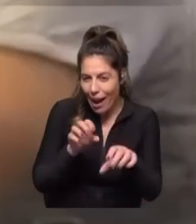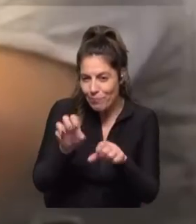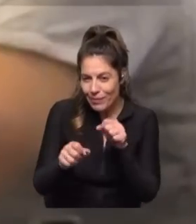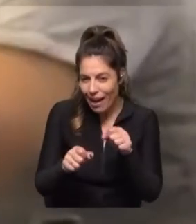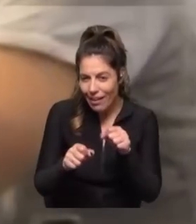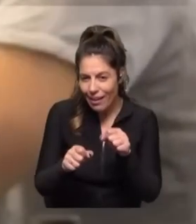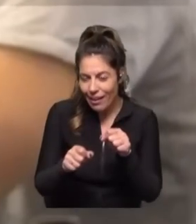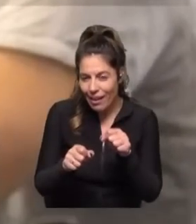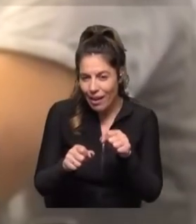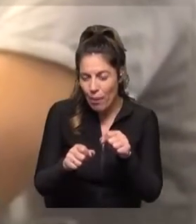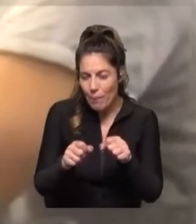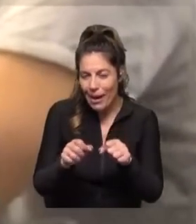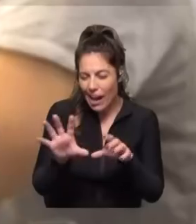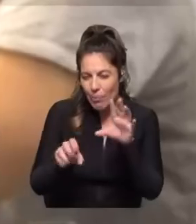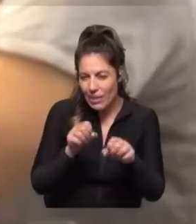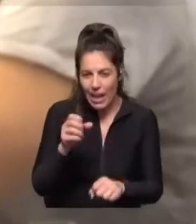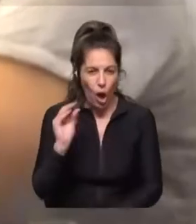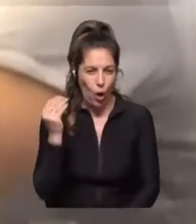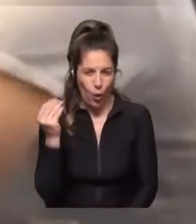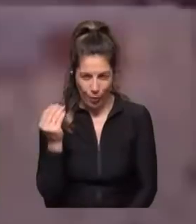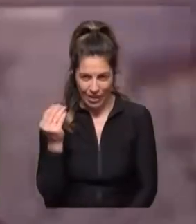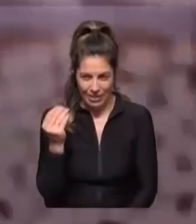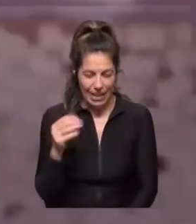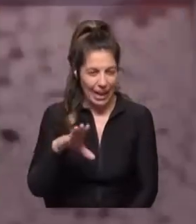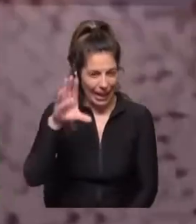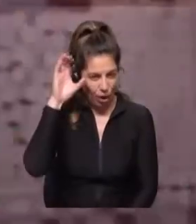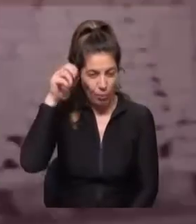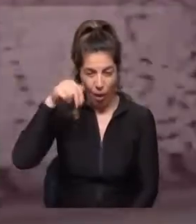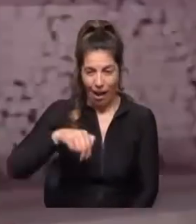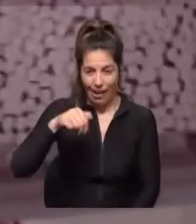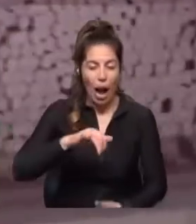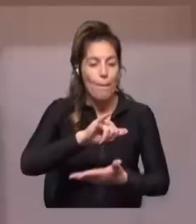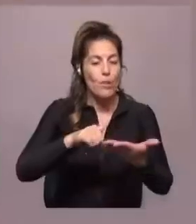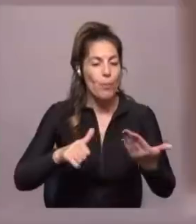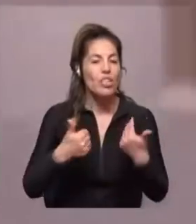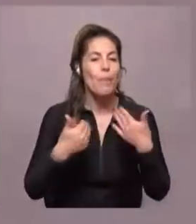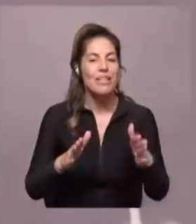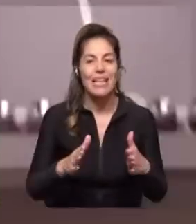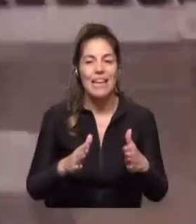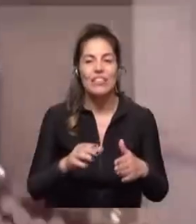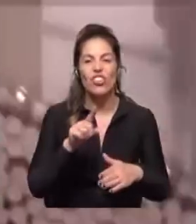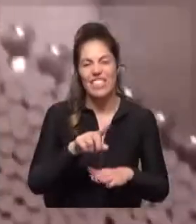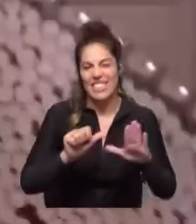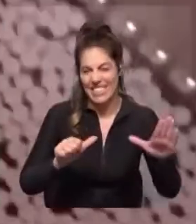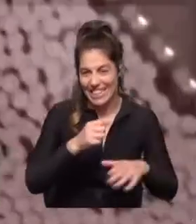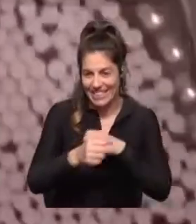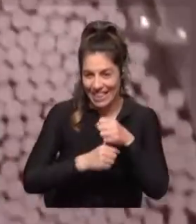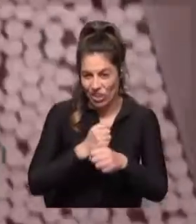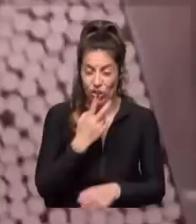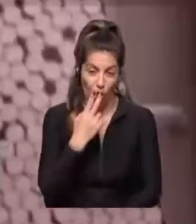incluye en los productos para captar a los jóvenes recordemos que en nuestro país el promedio de inicio al consumo Es 16 años entonces